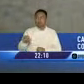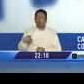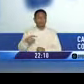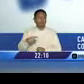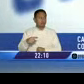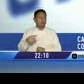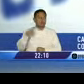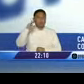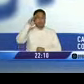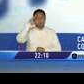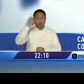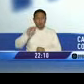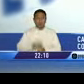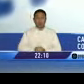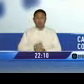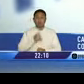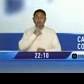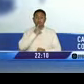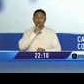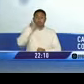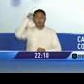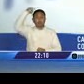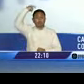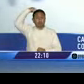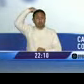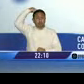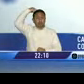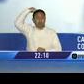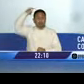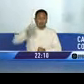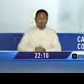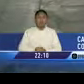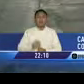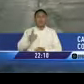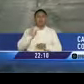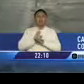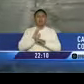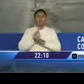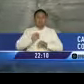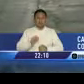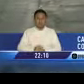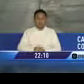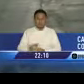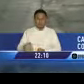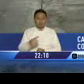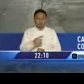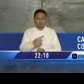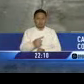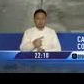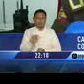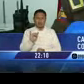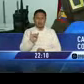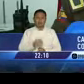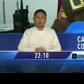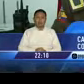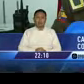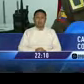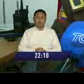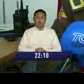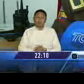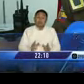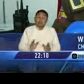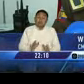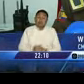uniformados, intentó disimular, pero las características entregadas por los testigos coincidían con las del pistolero.